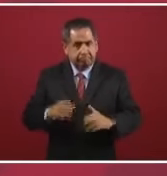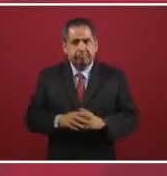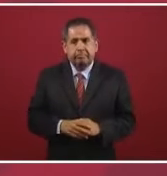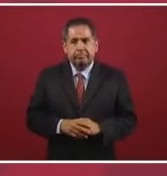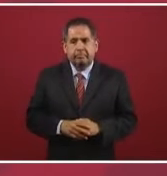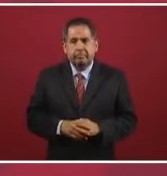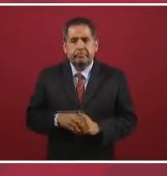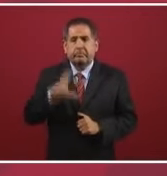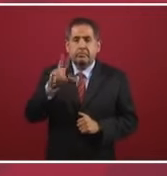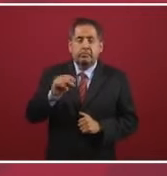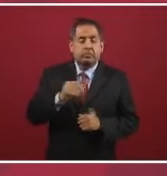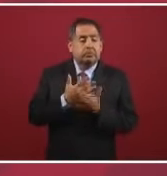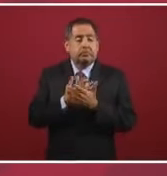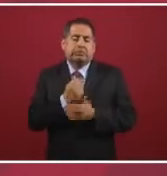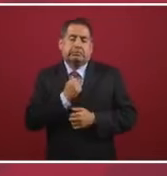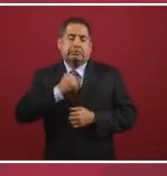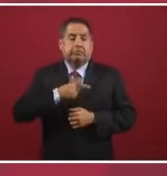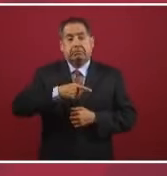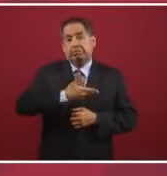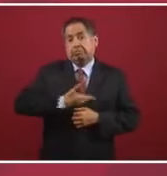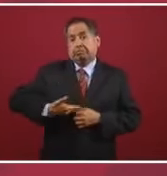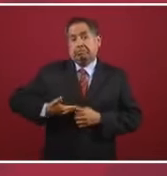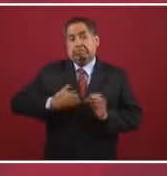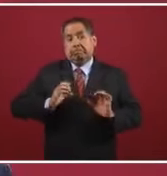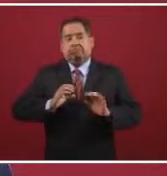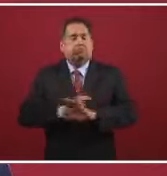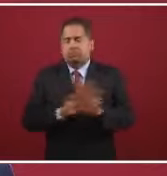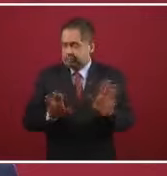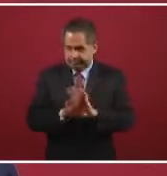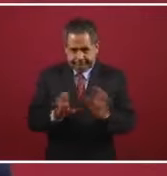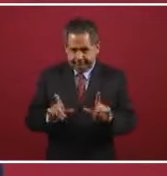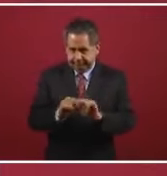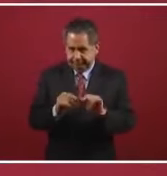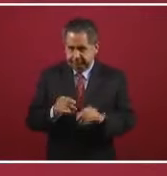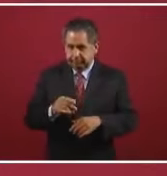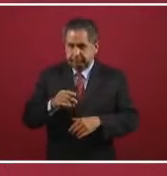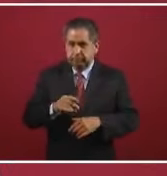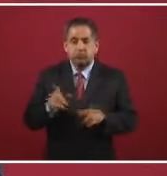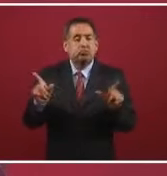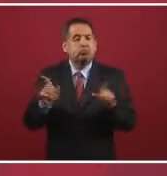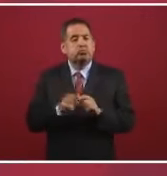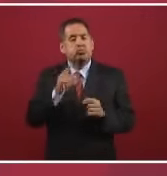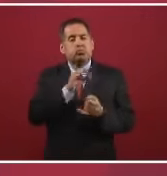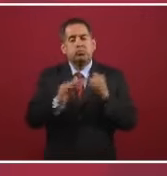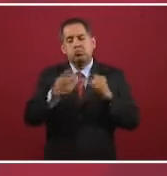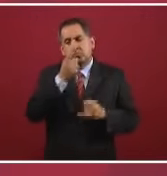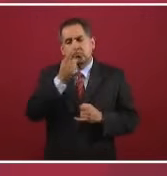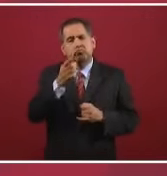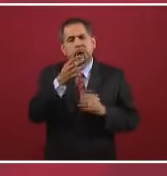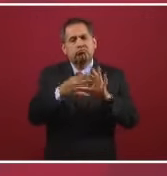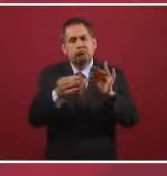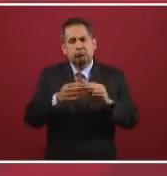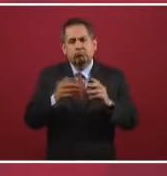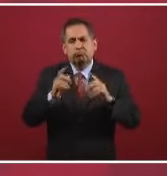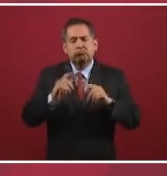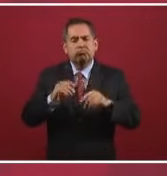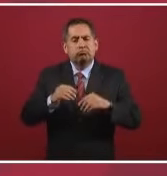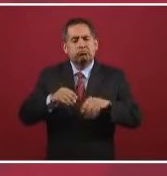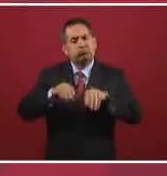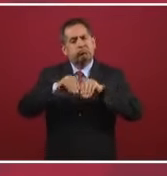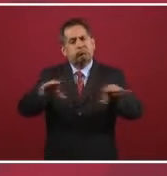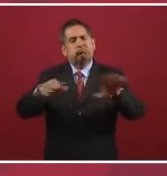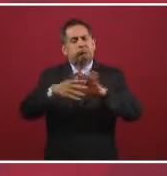Nada de influyentismo. Solo termino pues dándoles a